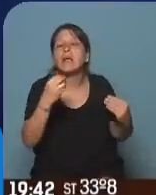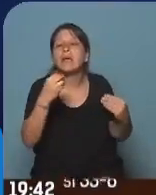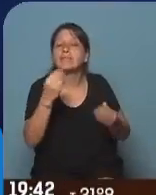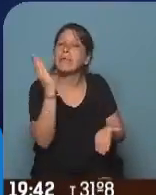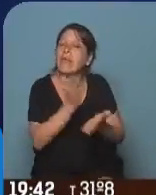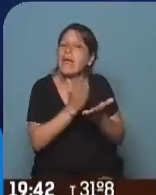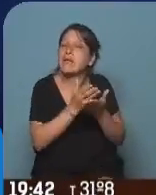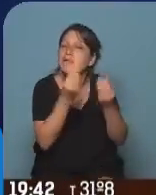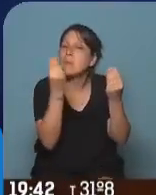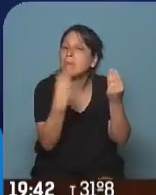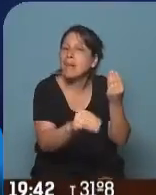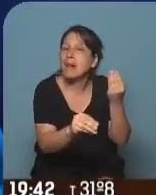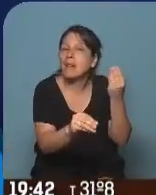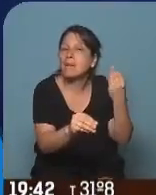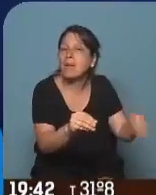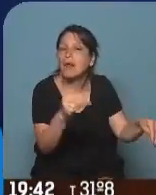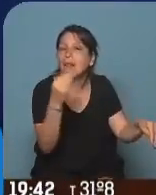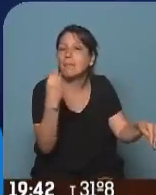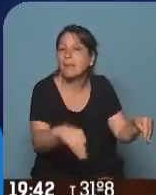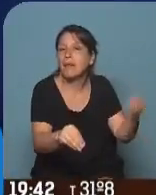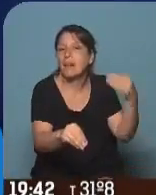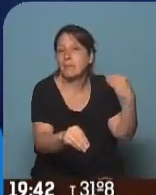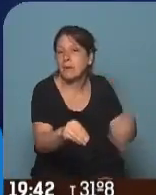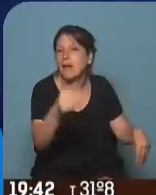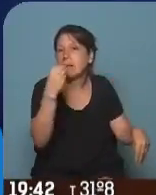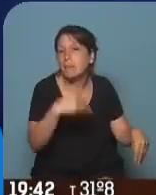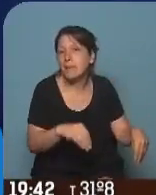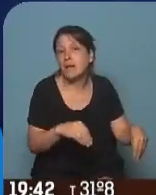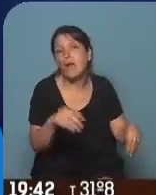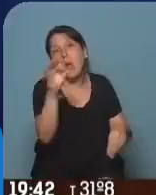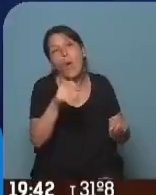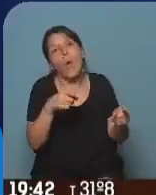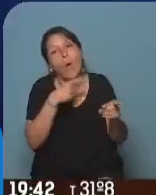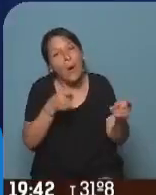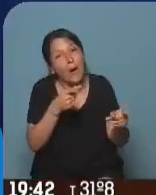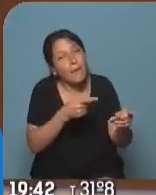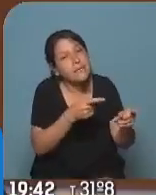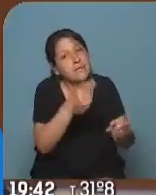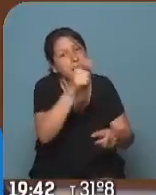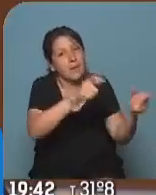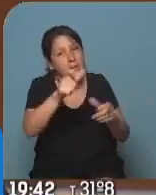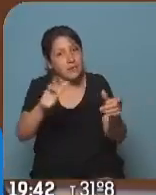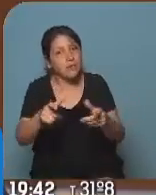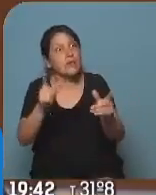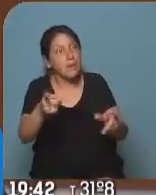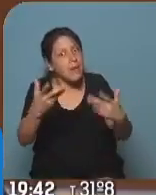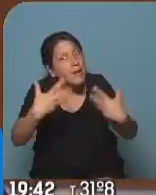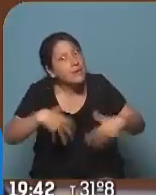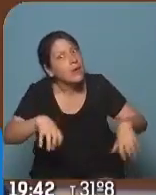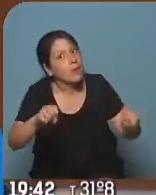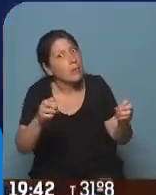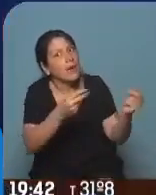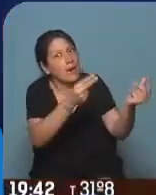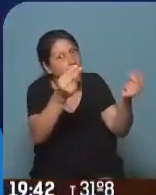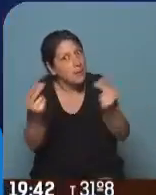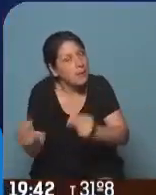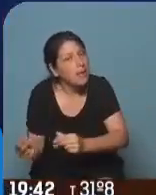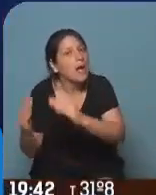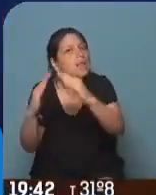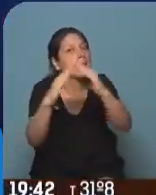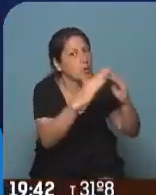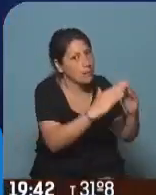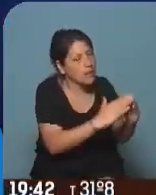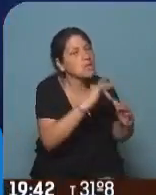derechos y perseguir gente, como es algo que nos preocupa y está ocurriendo en el mundo. Y recuperar el dinero y los bienes en lo posible, sería recuperar